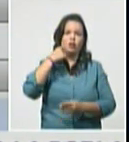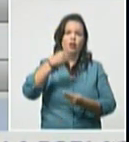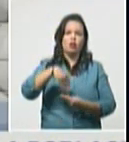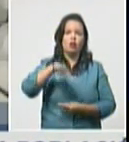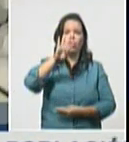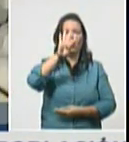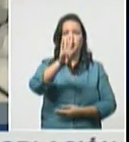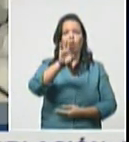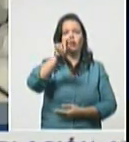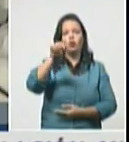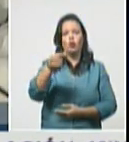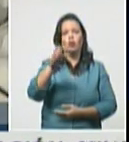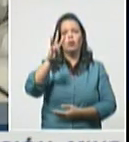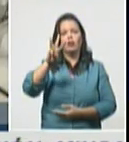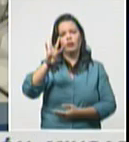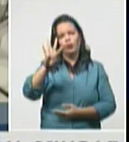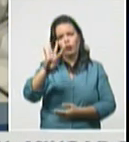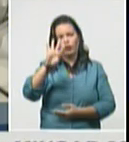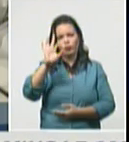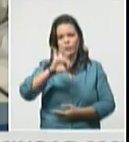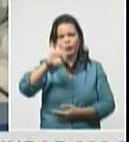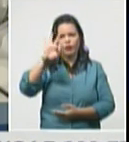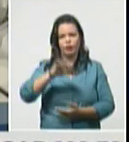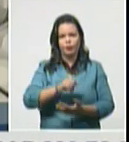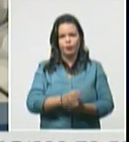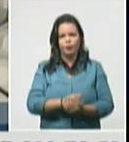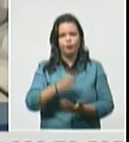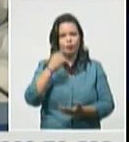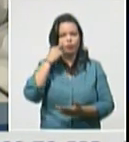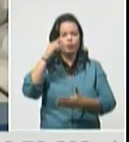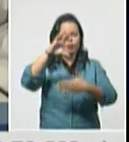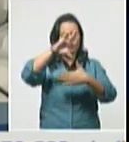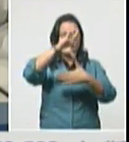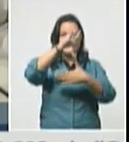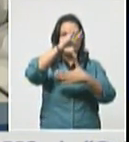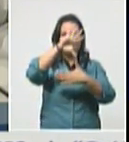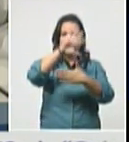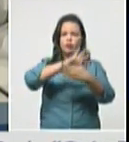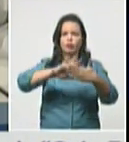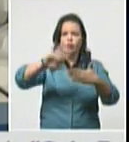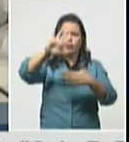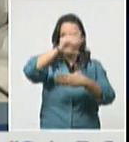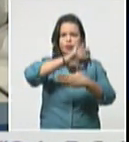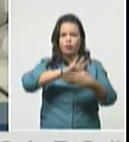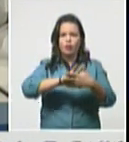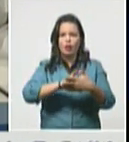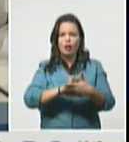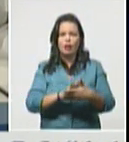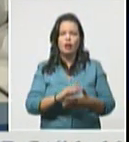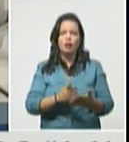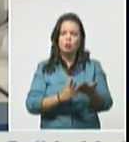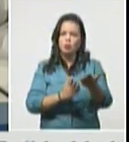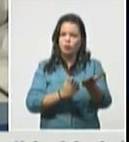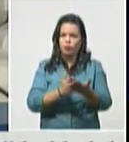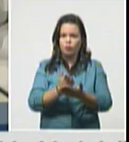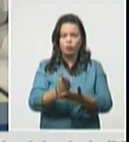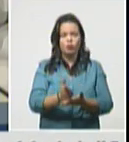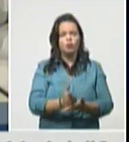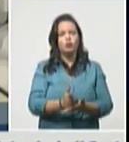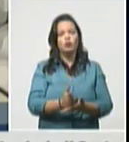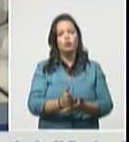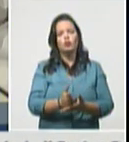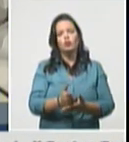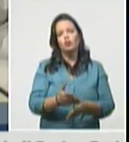4,34%. Las Américas, no menos que